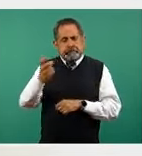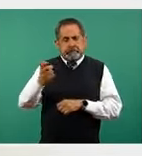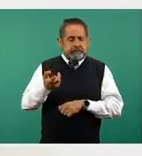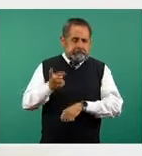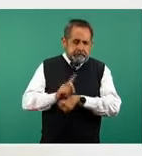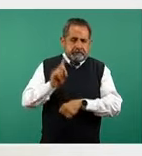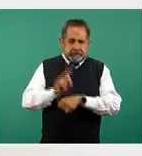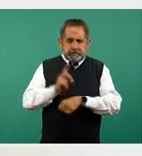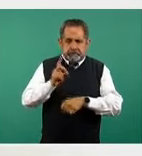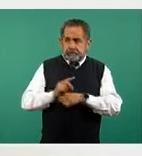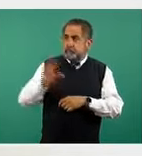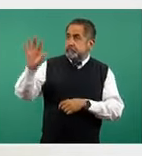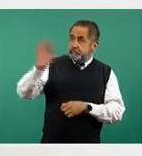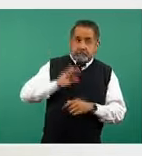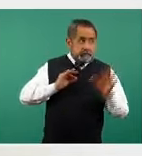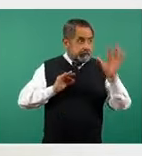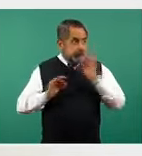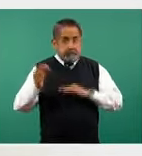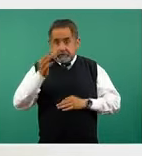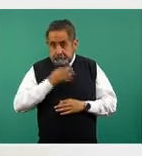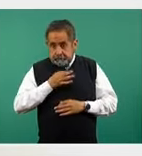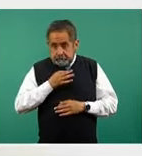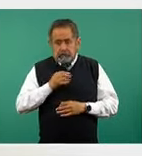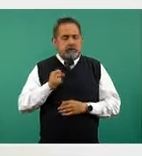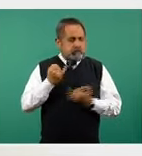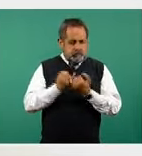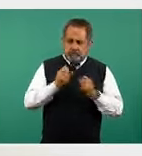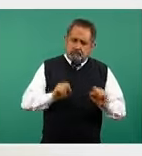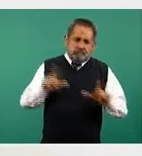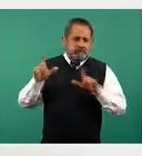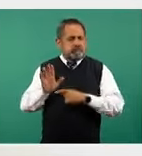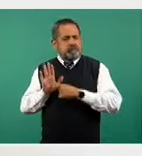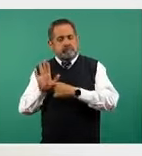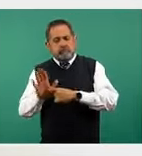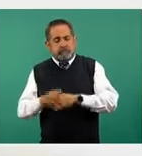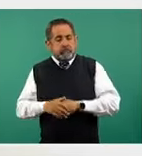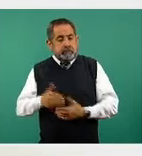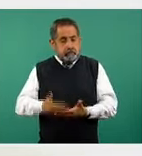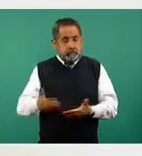manera diaria podemos hacer esta actualización. Para el día de hoy,